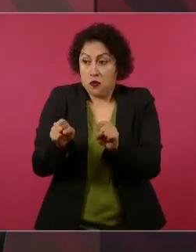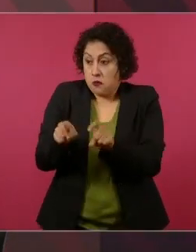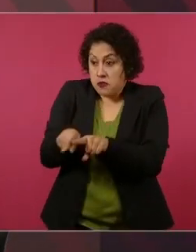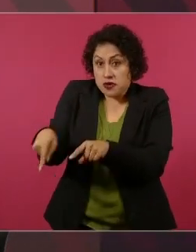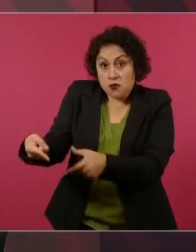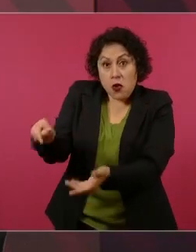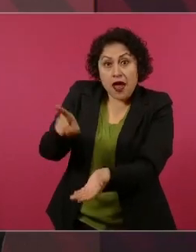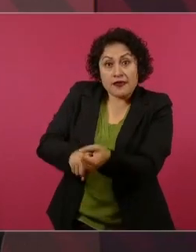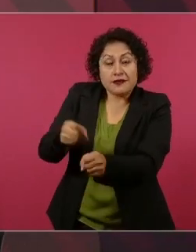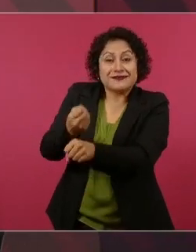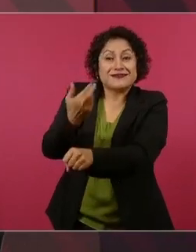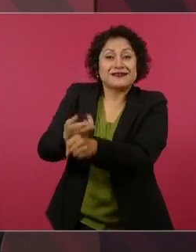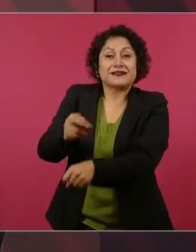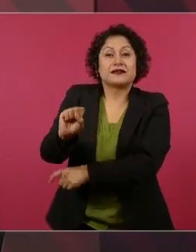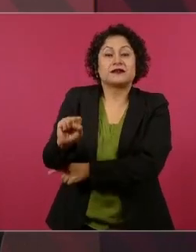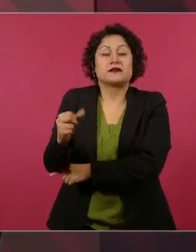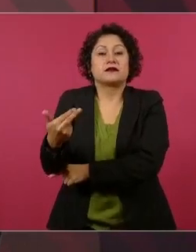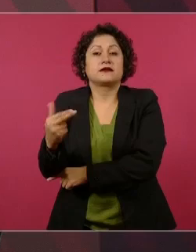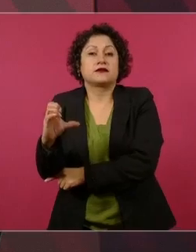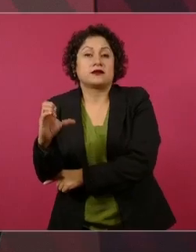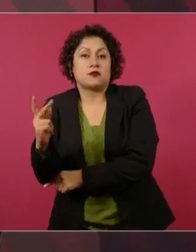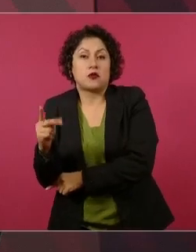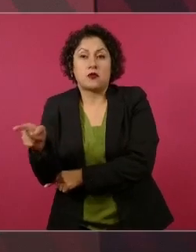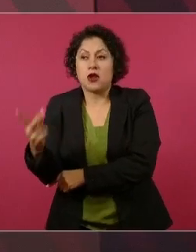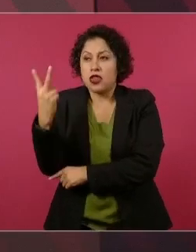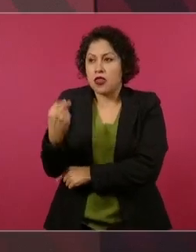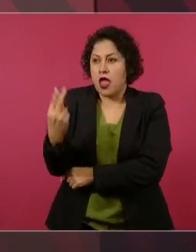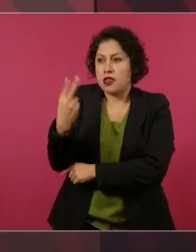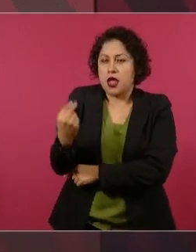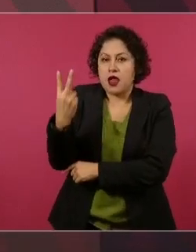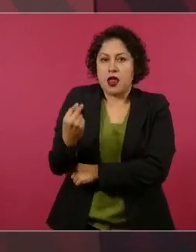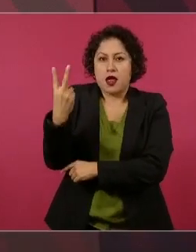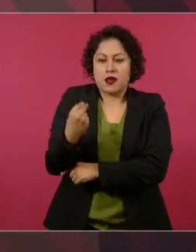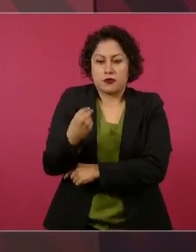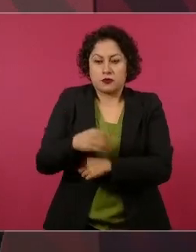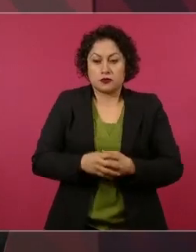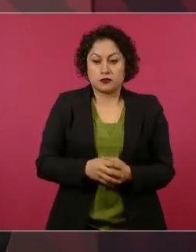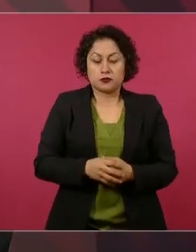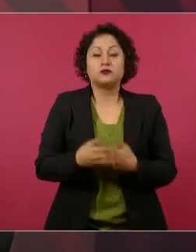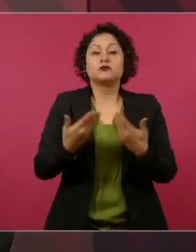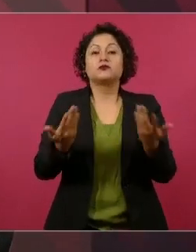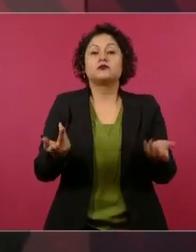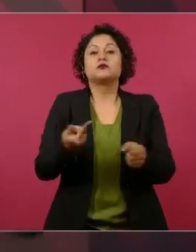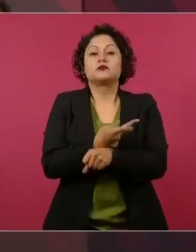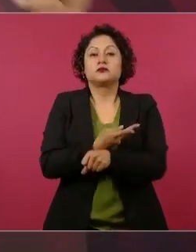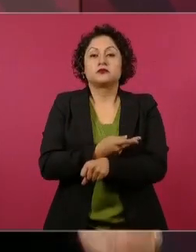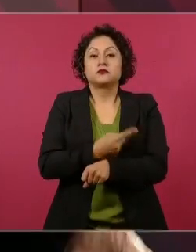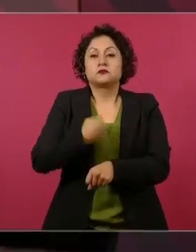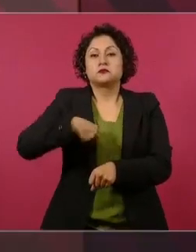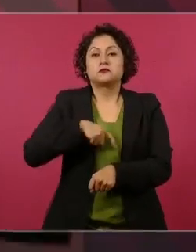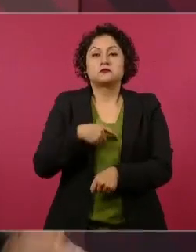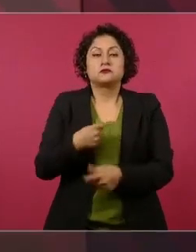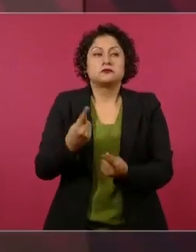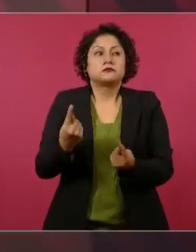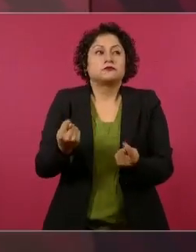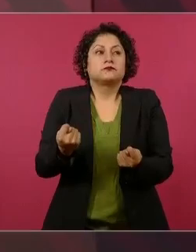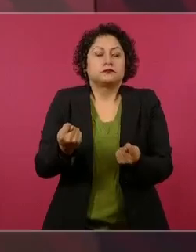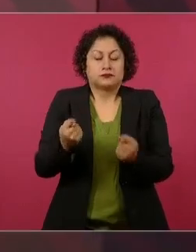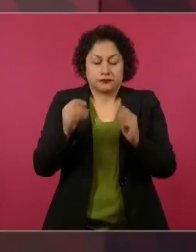Y lo mismo antes, desde luego, ¿no?, en el Banco de México. ¿Cómo van a creer